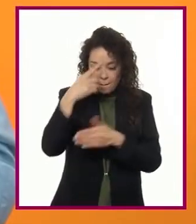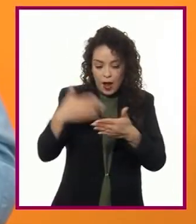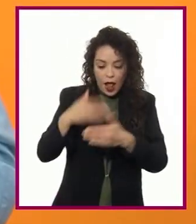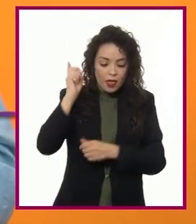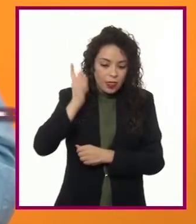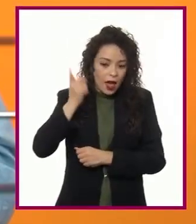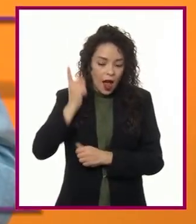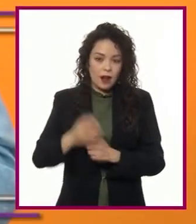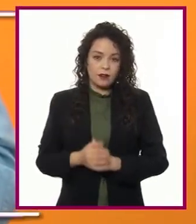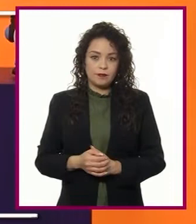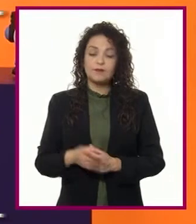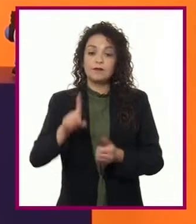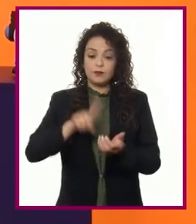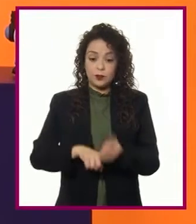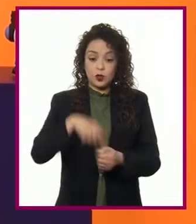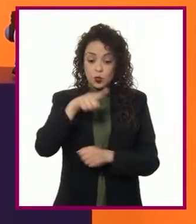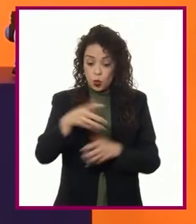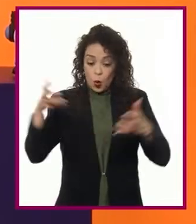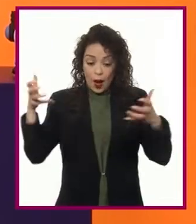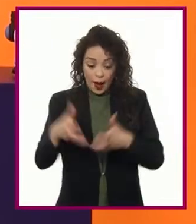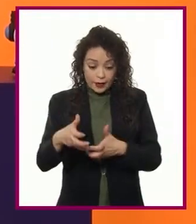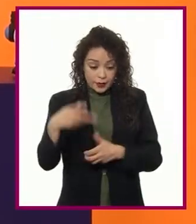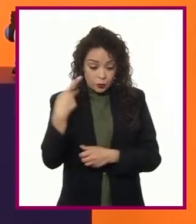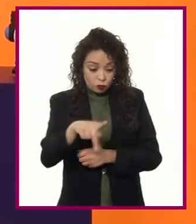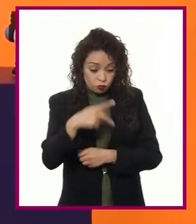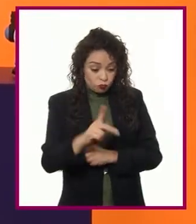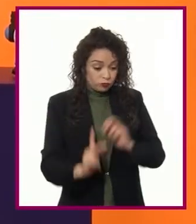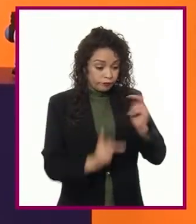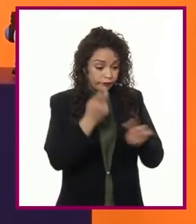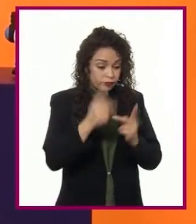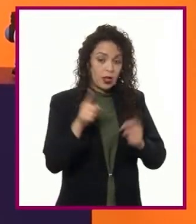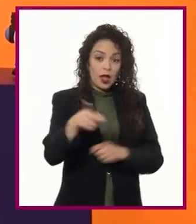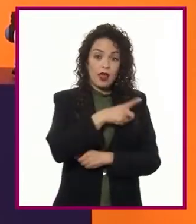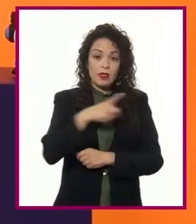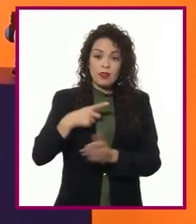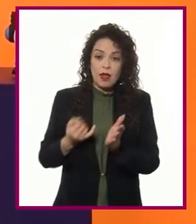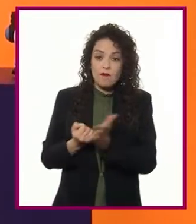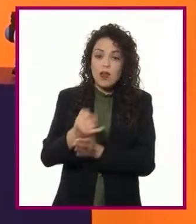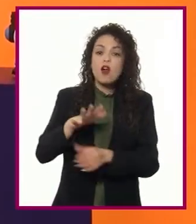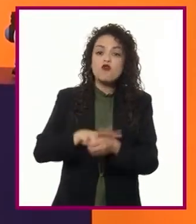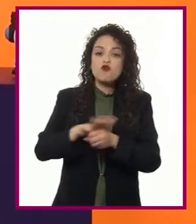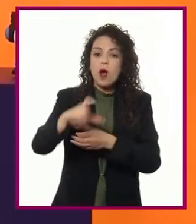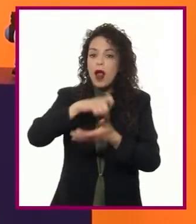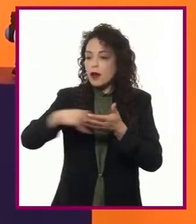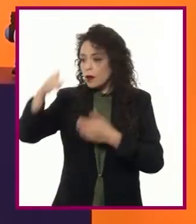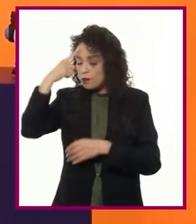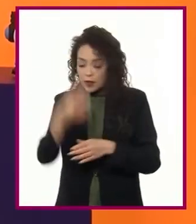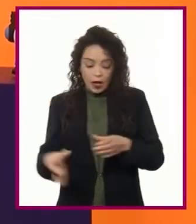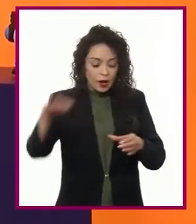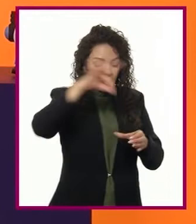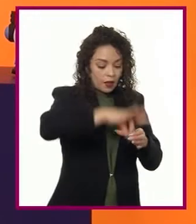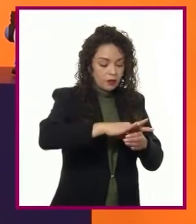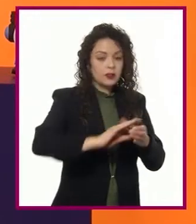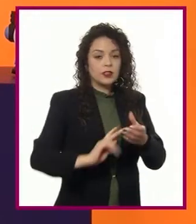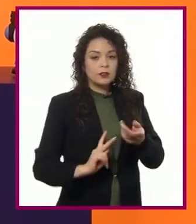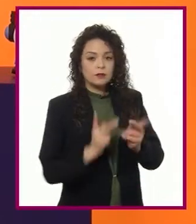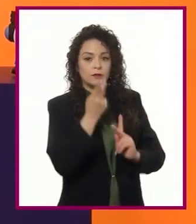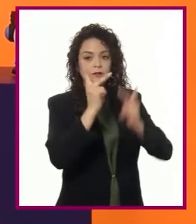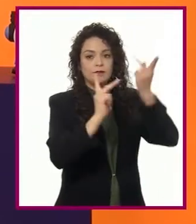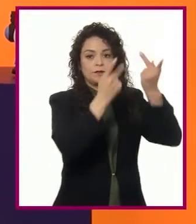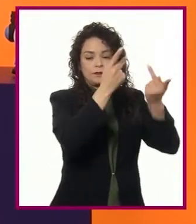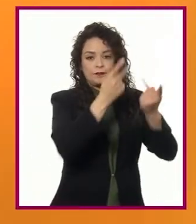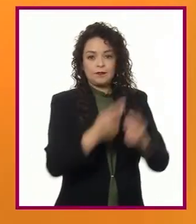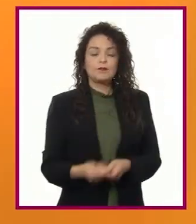a desarrollar un propio cultivo, debemos decidir qué especies vamos a cultivar para obtener nuestra producción de hortalizas